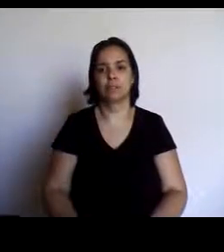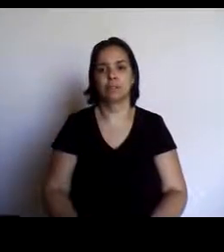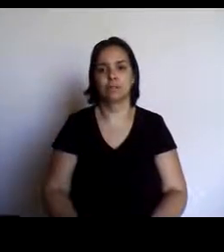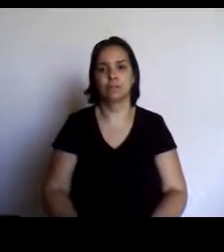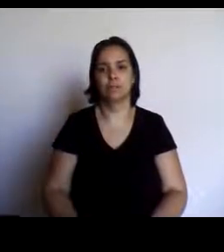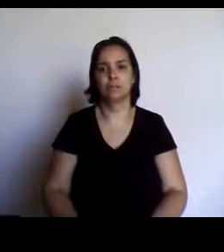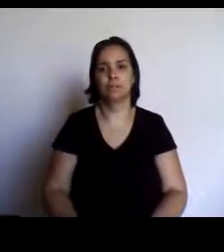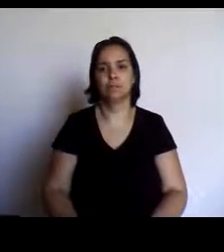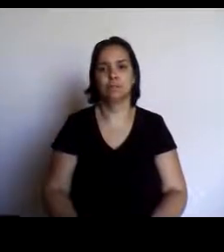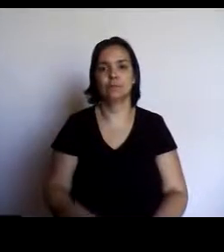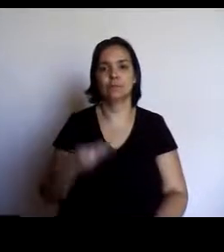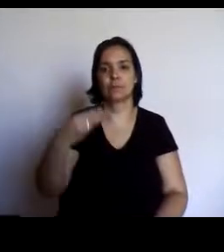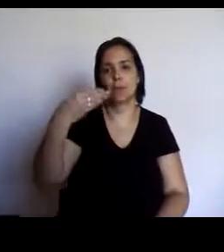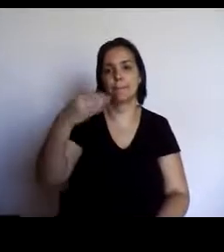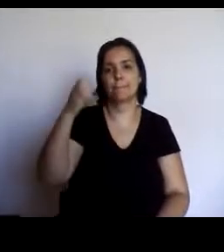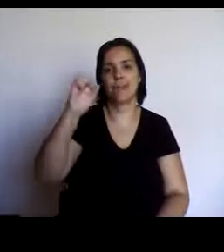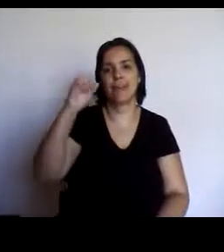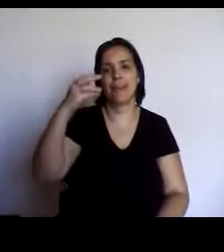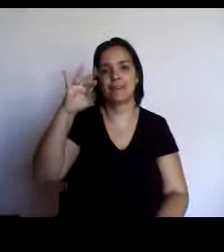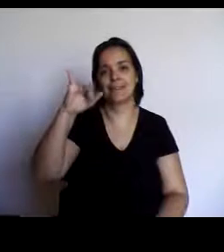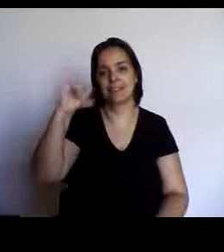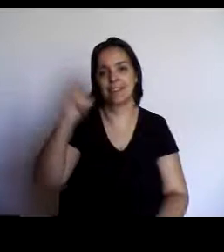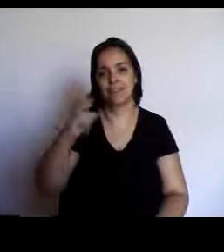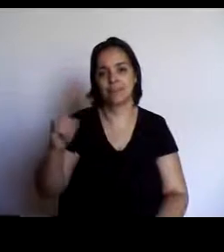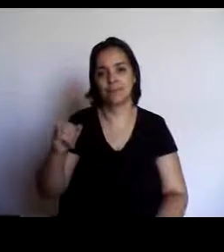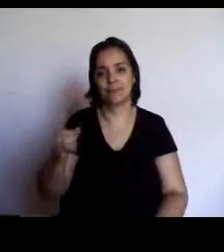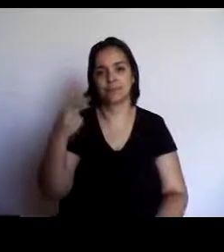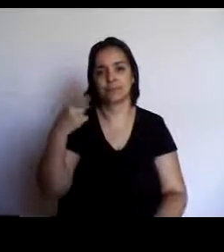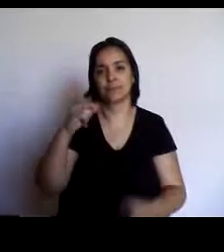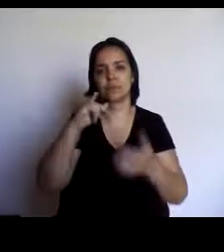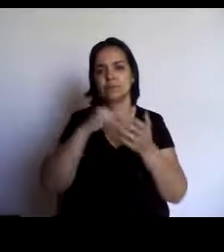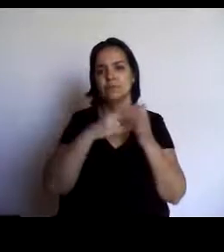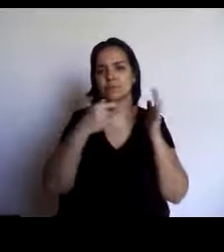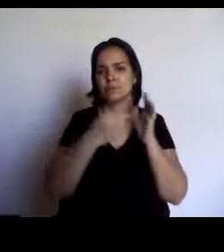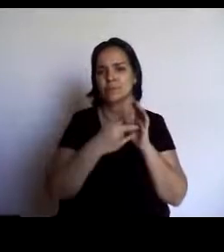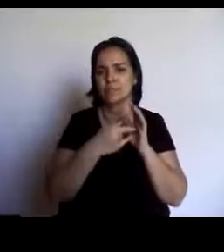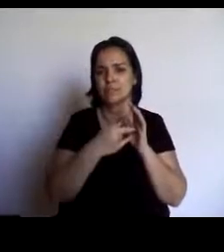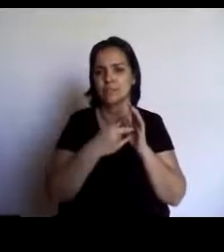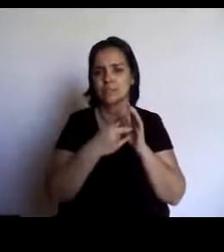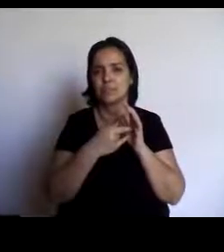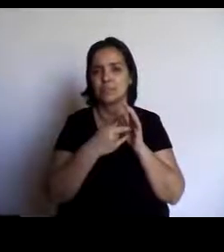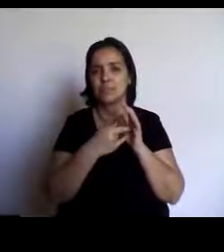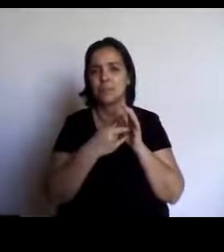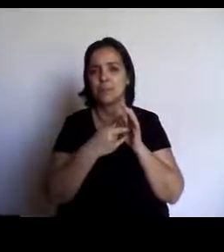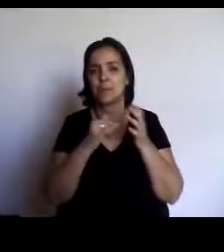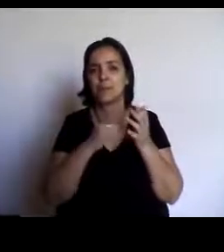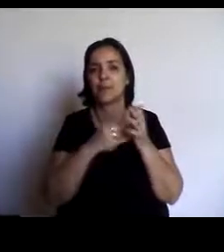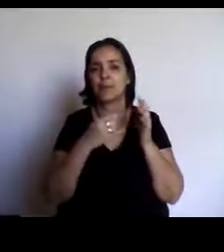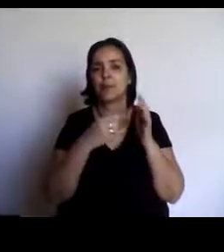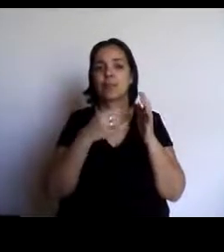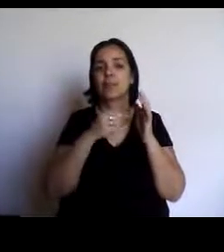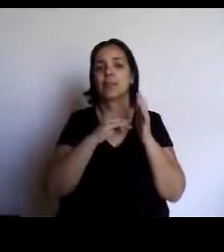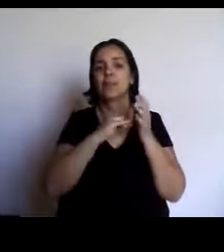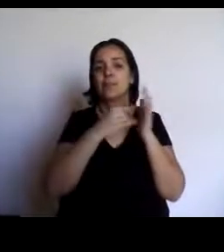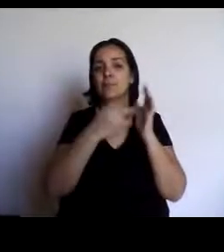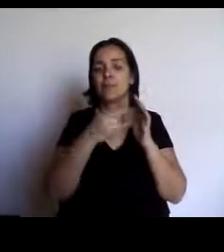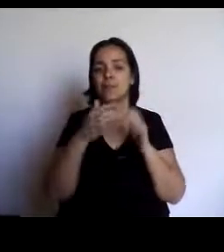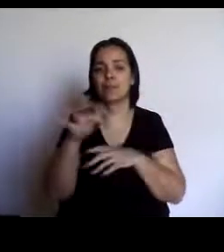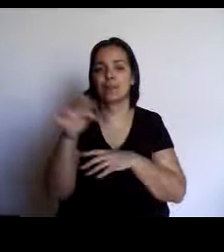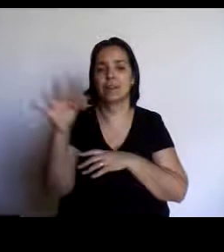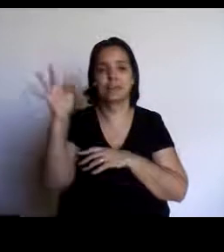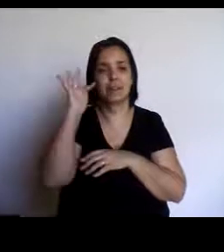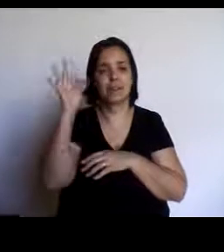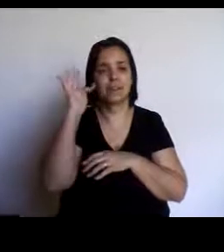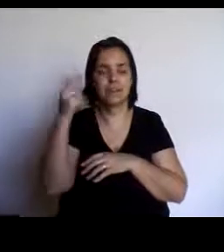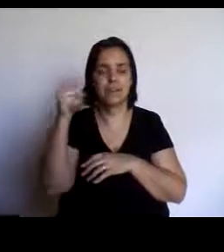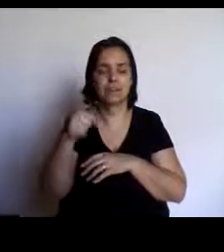tenemos a Beatriz González Ardila, que es técnica de gestión de proyectos de FEMPEX. Es graduada en